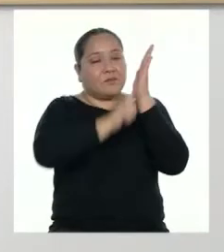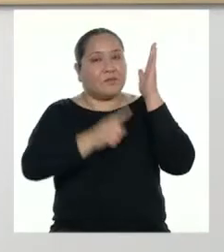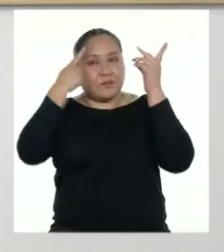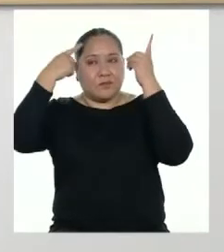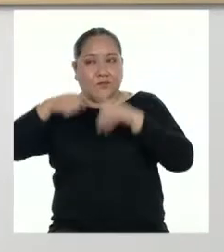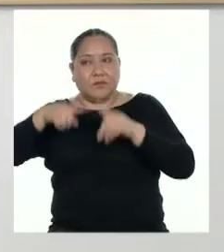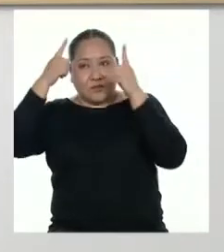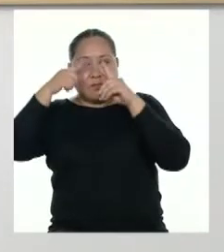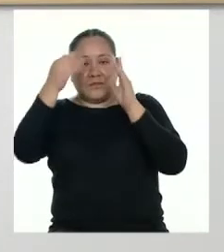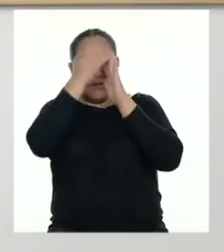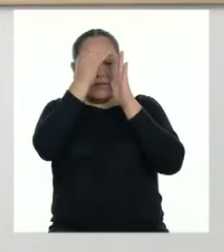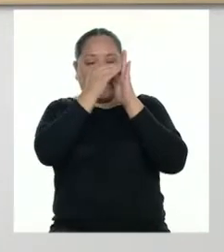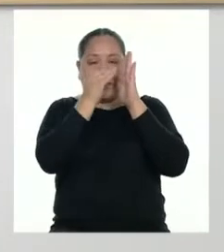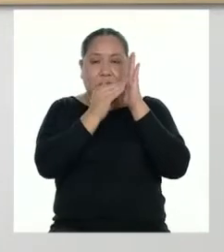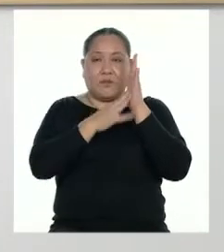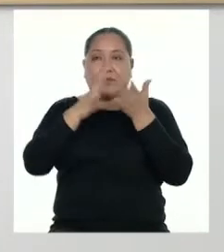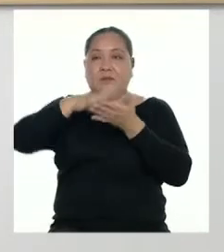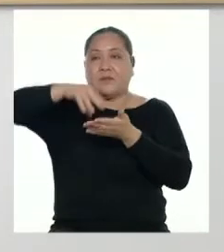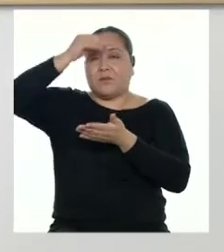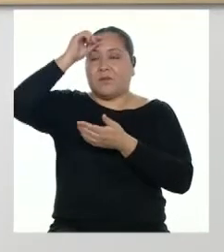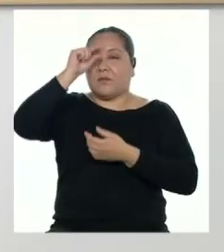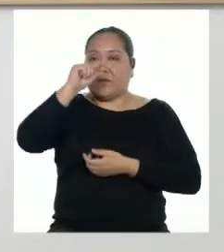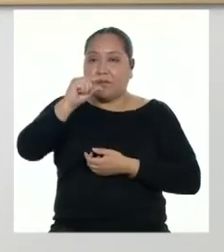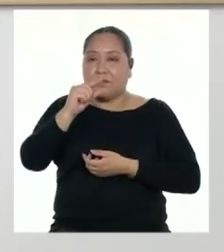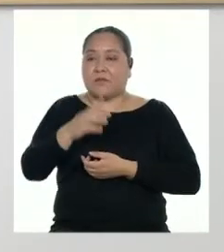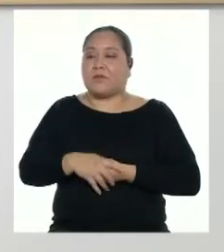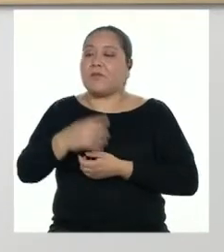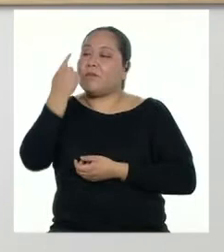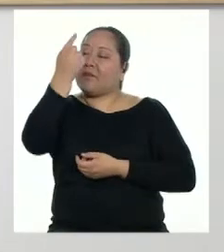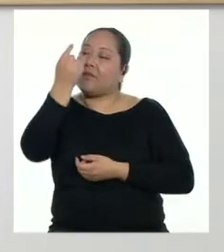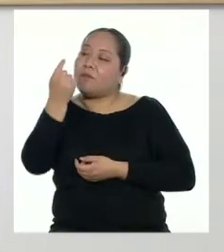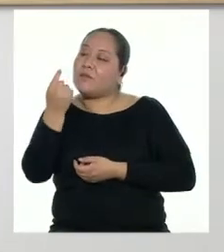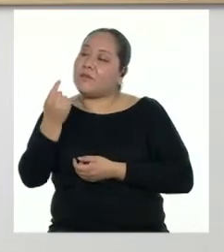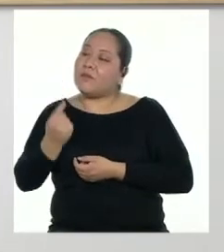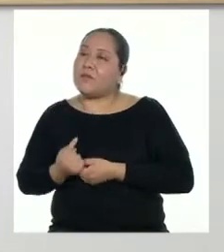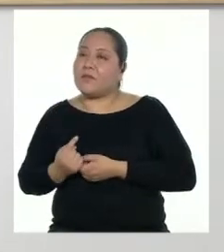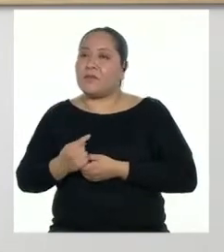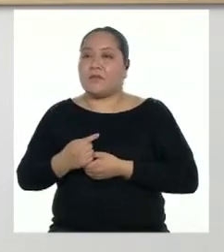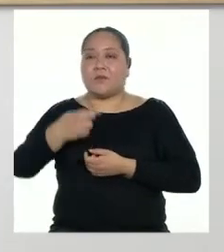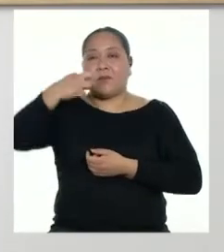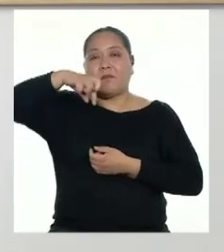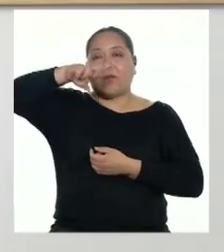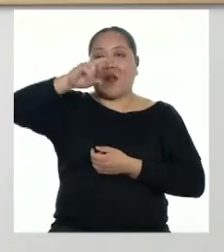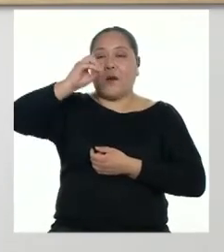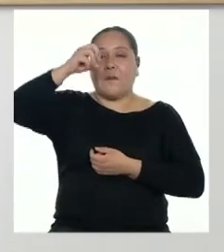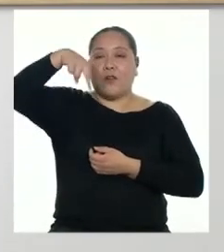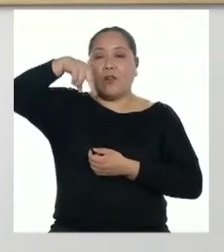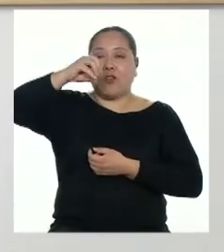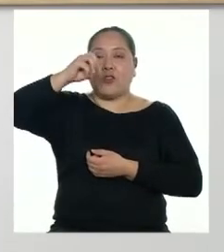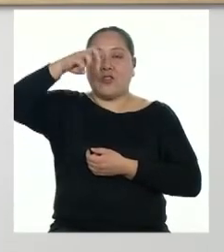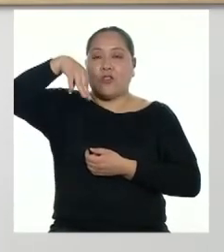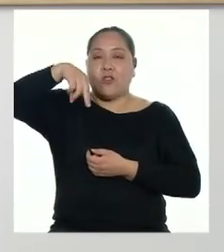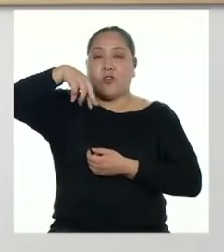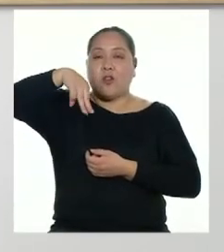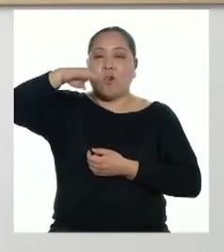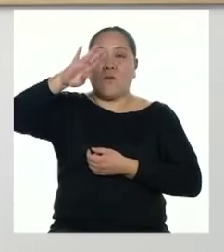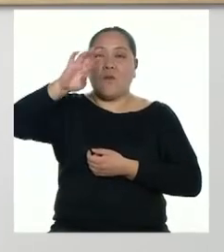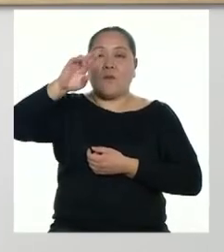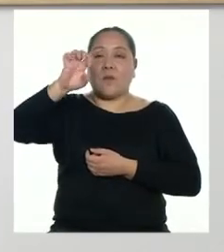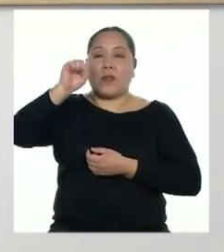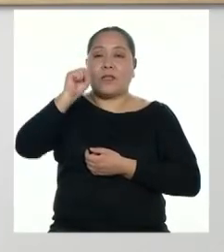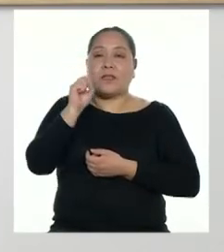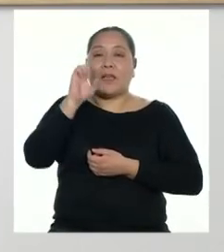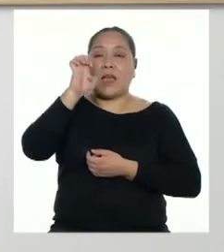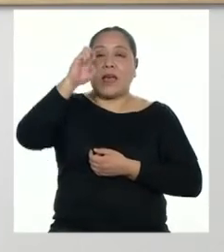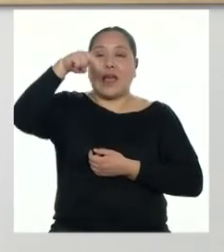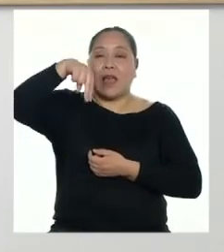acuerdos, aprendimos un poquito más de los pronombres enclíticos y proclíticos, pues era necesario